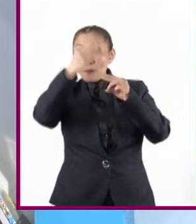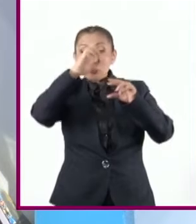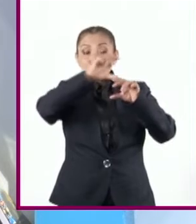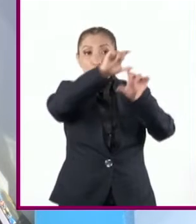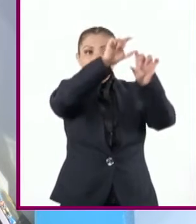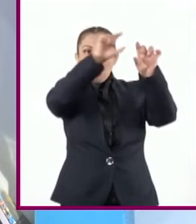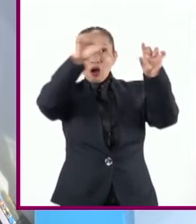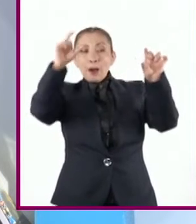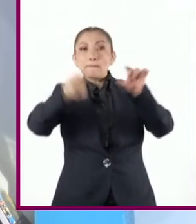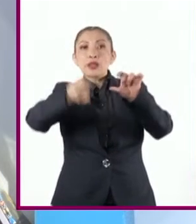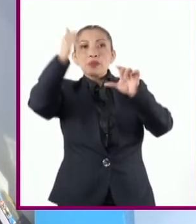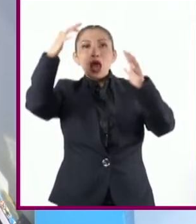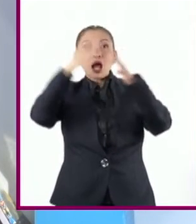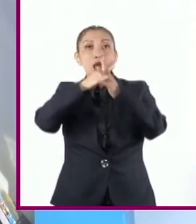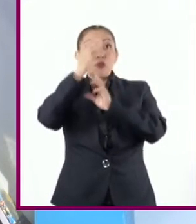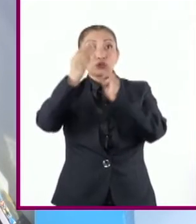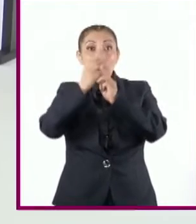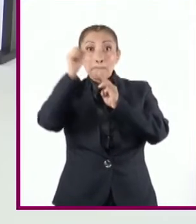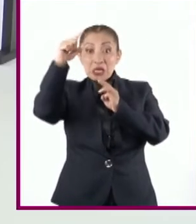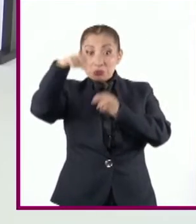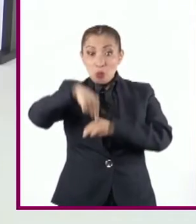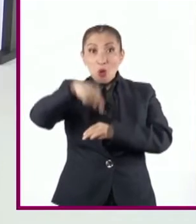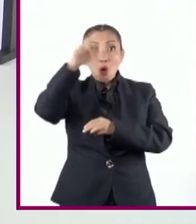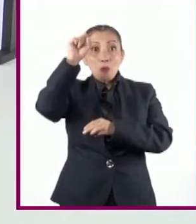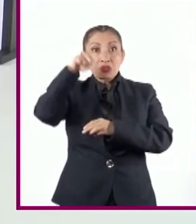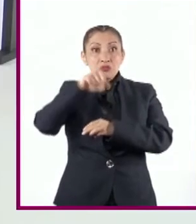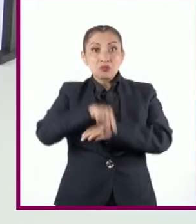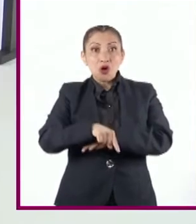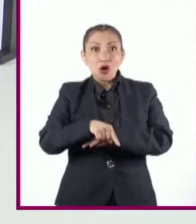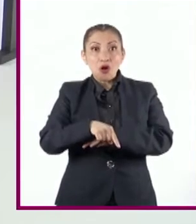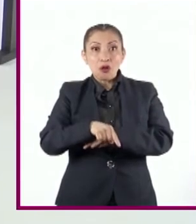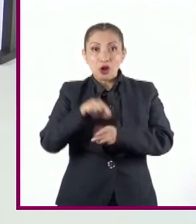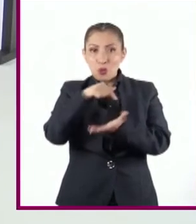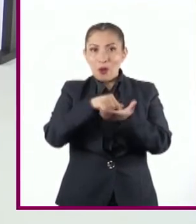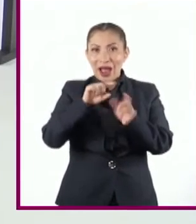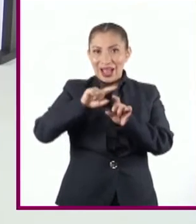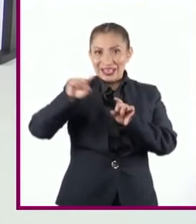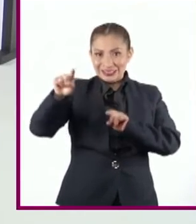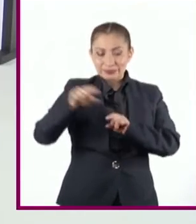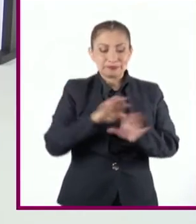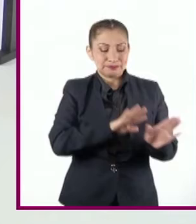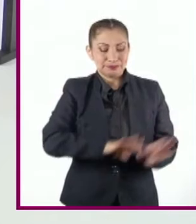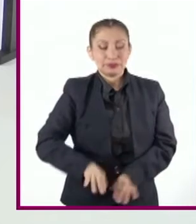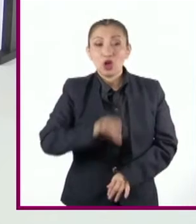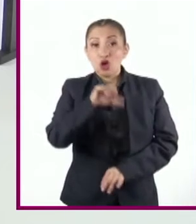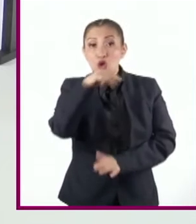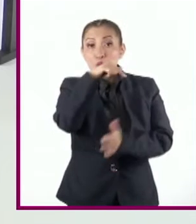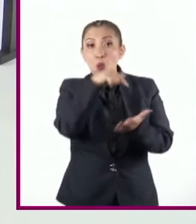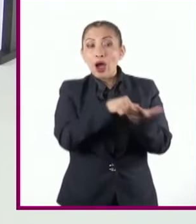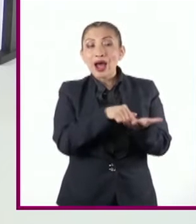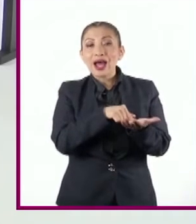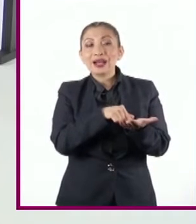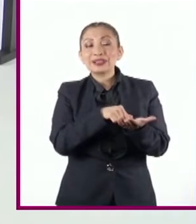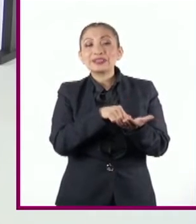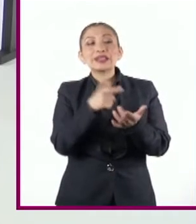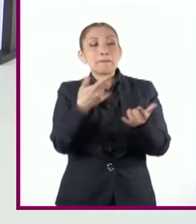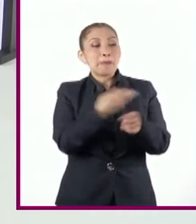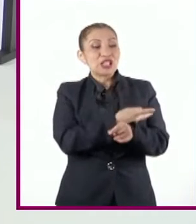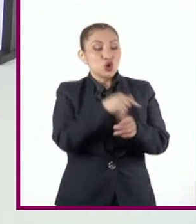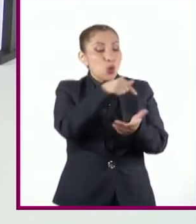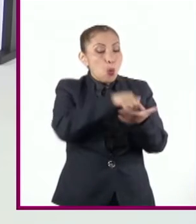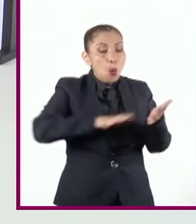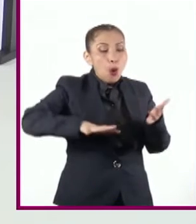planeta ocurría la Primera Guerra Mundial? En cuanto al espacio en la historia, es el lugar en el que aconteció un